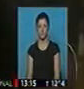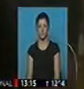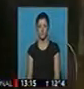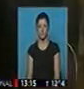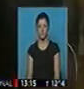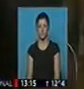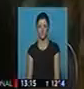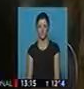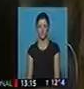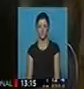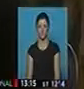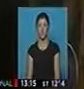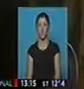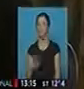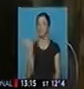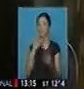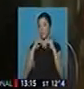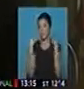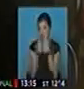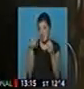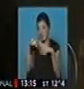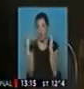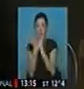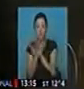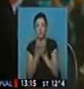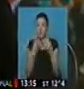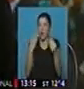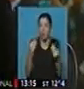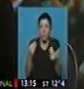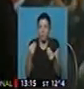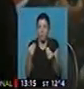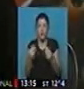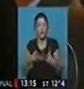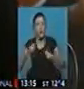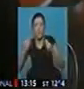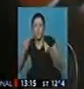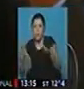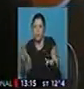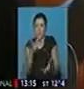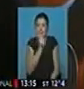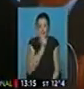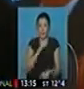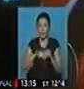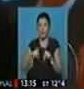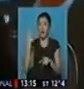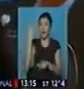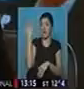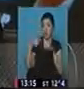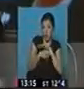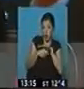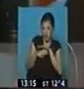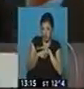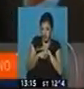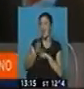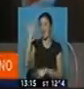En cuanto se conocieron los resultados, empezaron los análisis. ¿Qué pasó? ¿Cómo fue? ¿Cómo puede ser? Si encima, ya que hablábamos de corrupción en el bloque